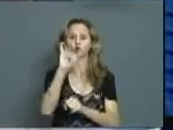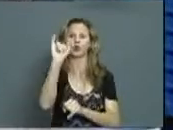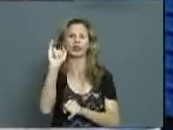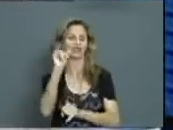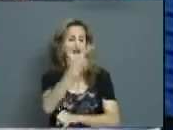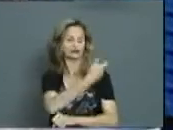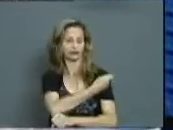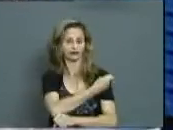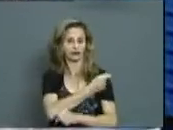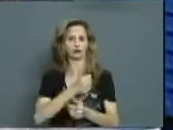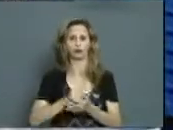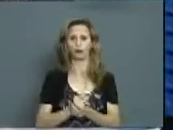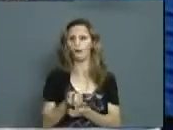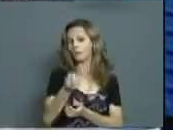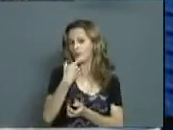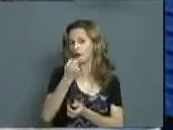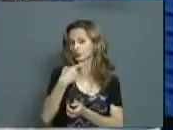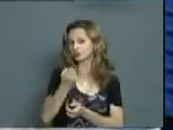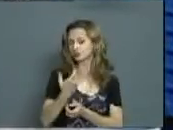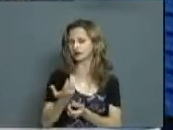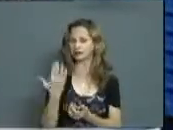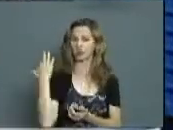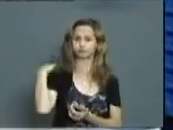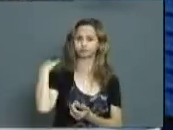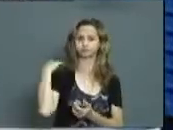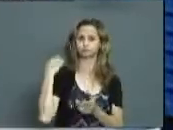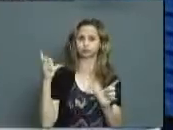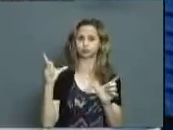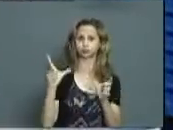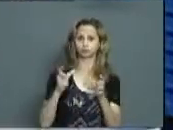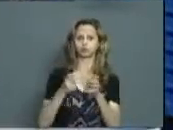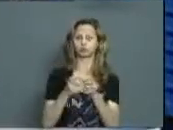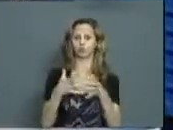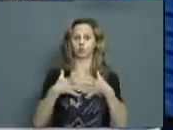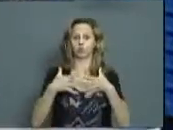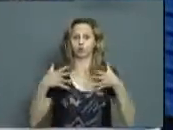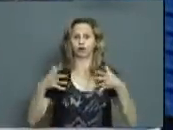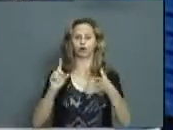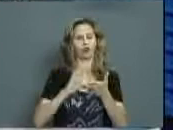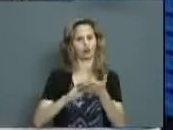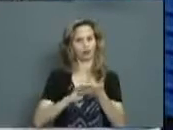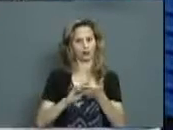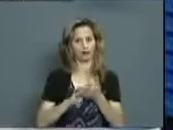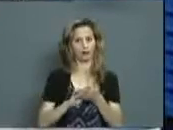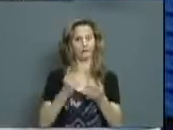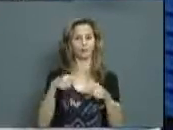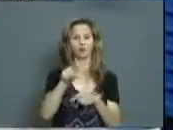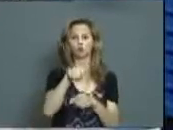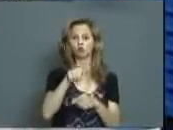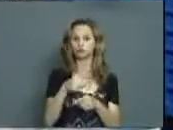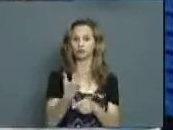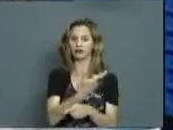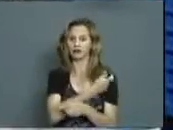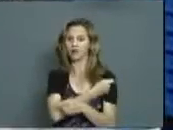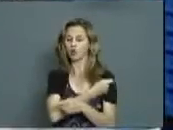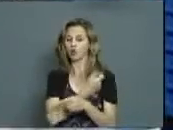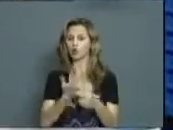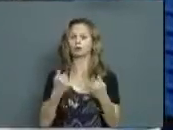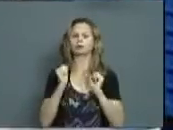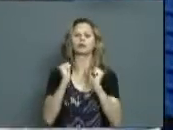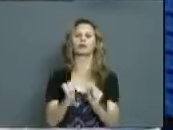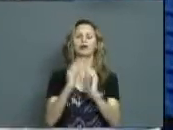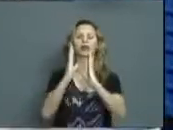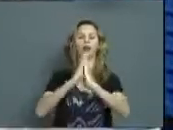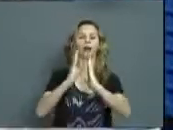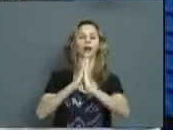incluye el uso de antiinflamatorios si lo necesita al inicio de la fase inflamatoria o segunda fase, y si usted aún vacunado es capaz de retrasarse en su casa,